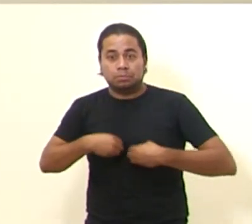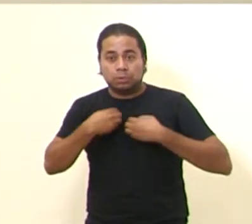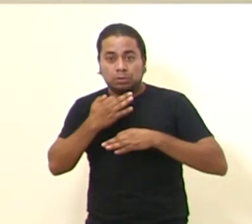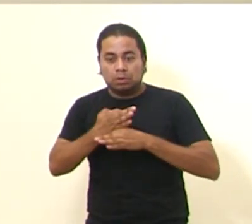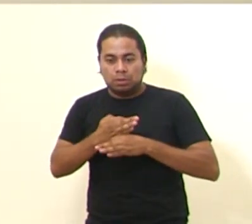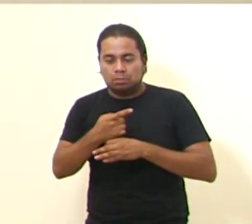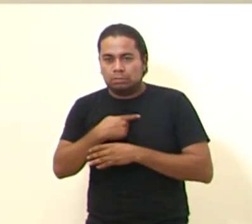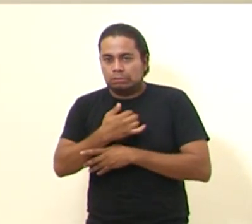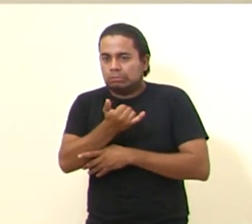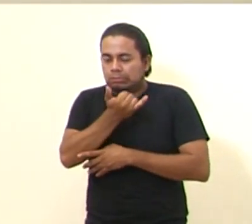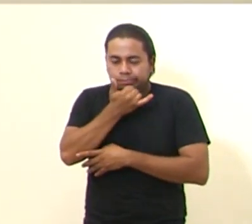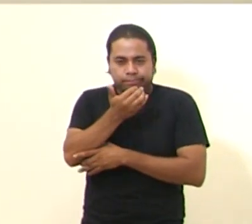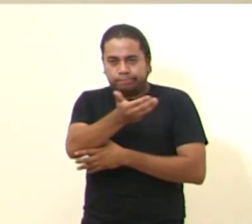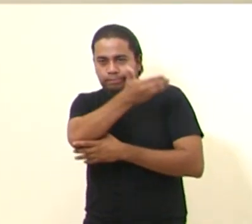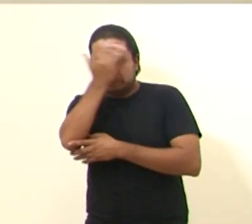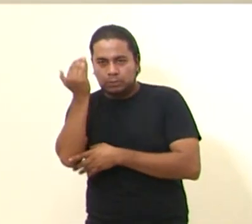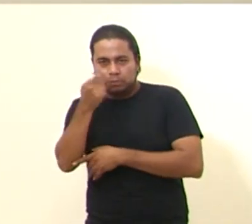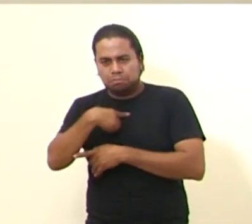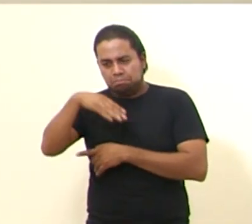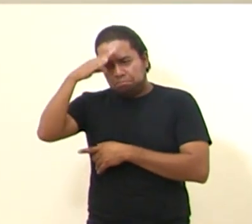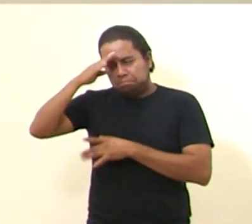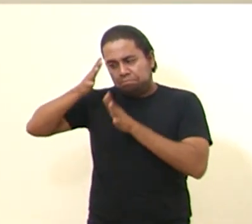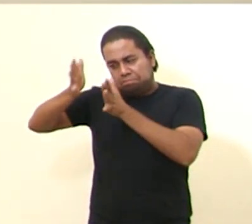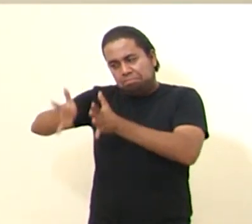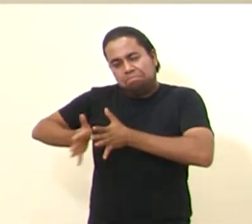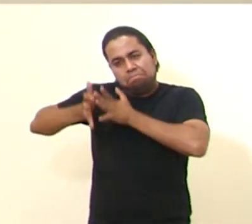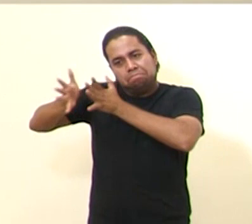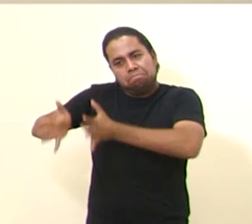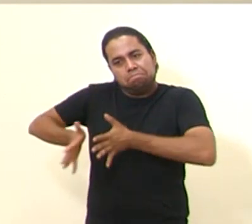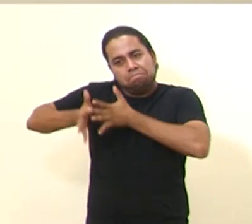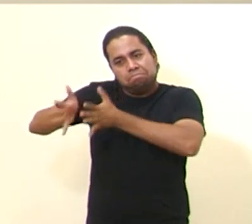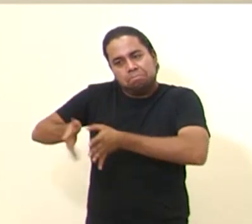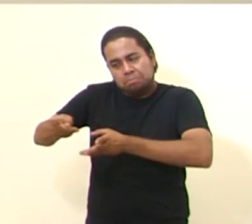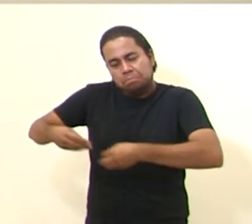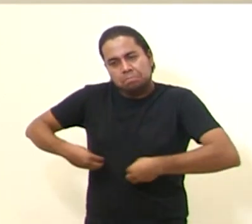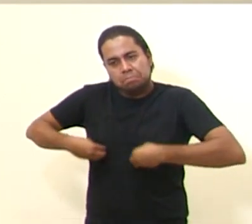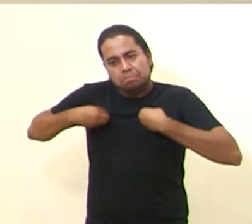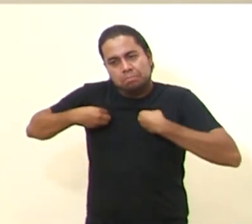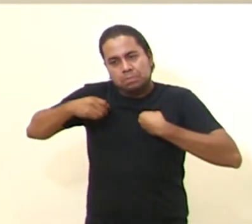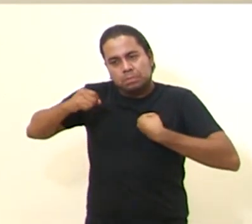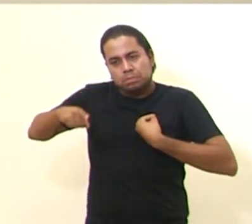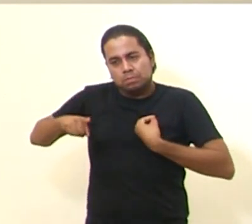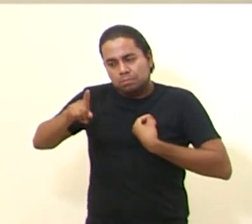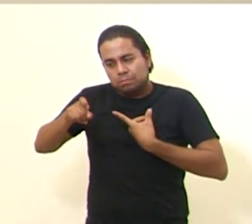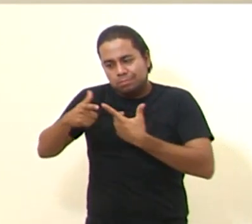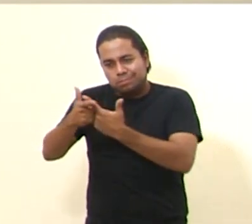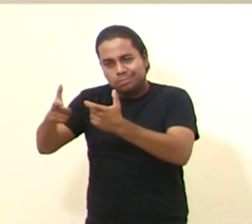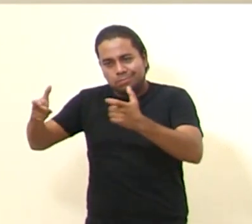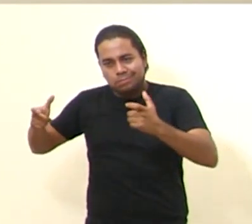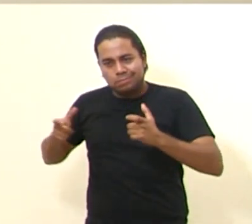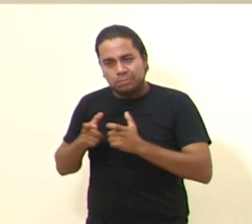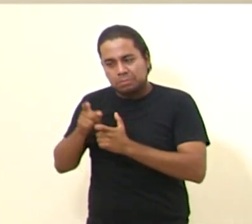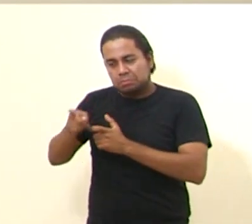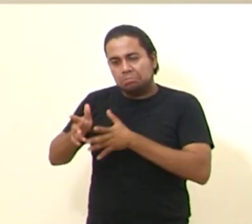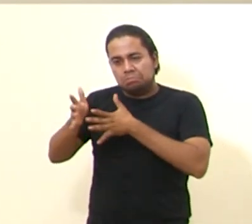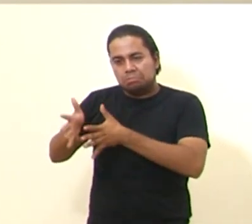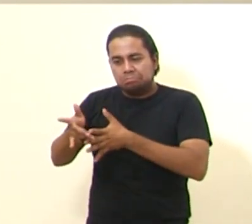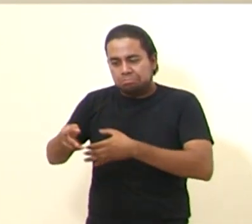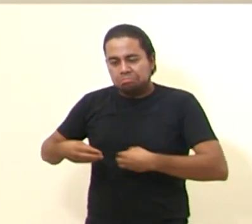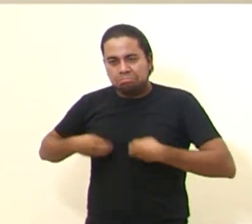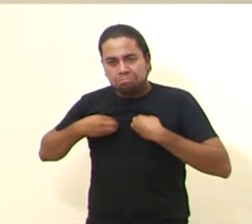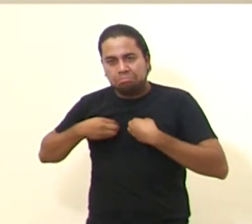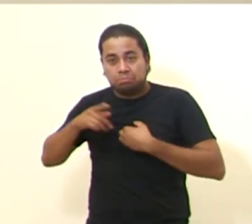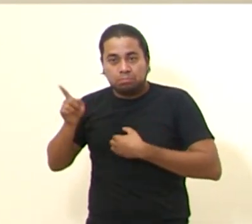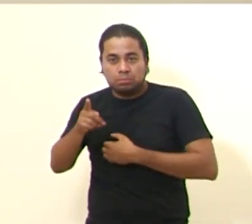no conocía. Yo pensé que toda la vida habían vivido en estas lagunas, ¿sí? En estas comunidades,